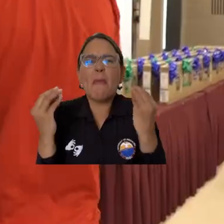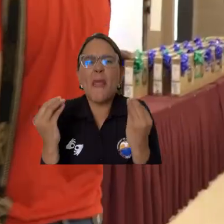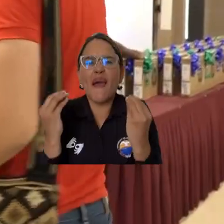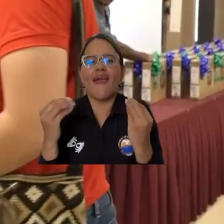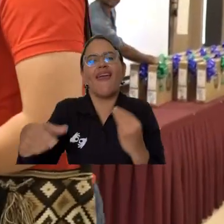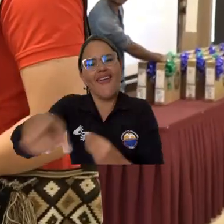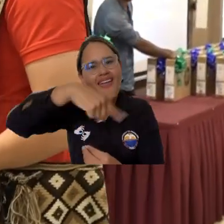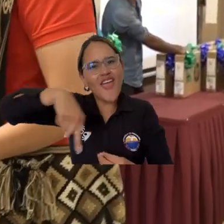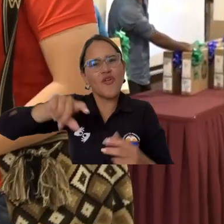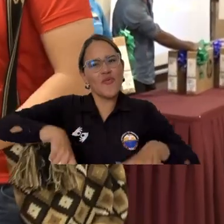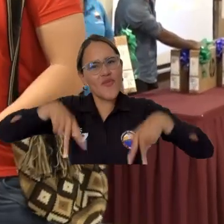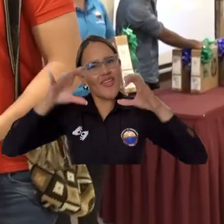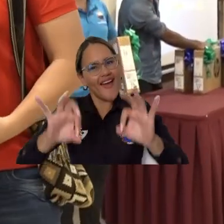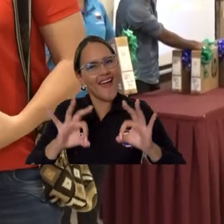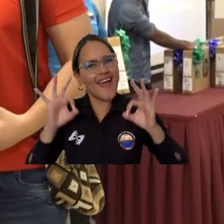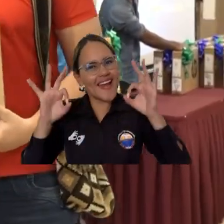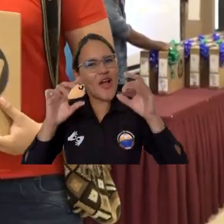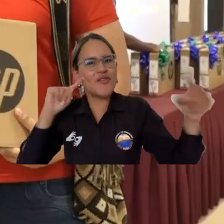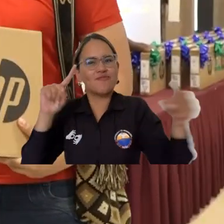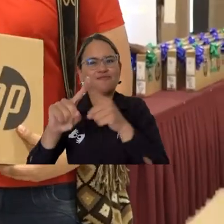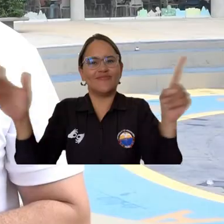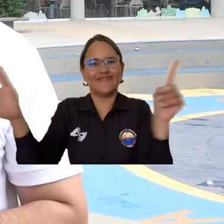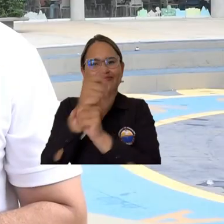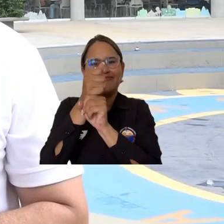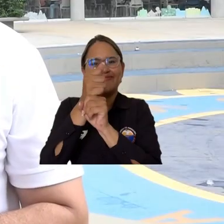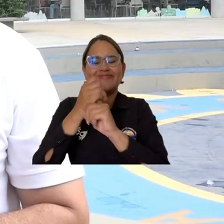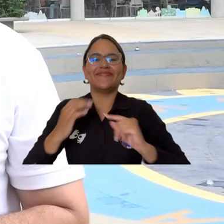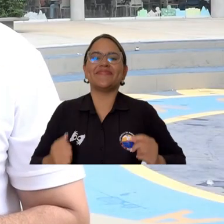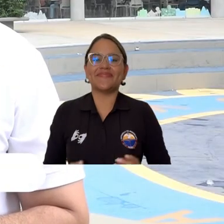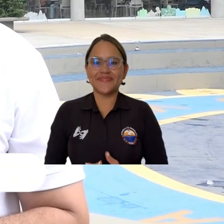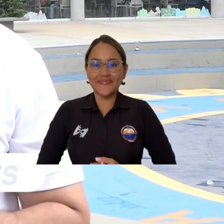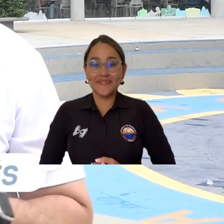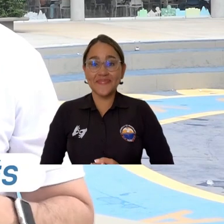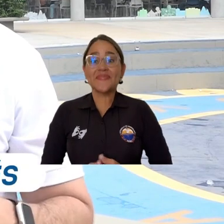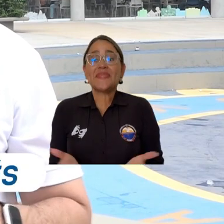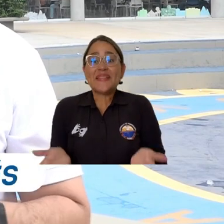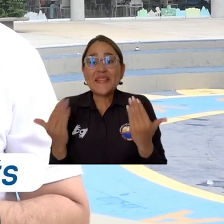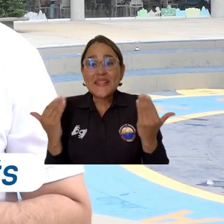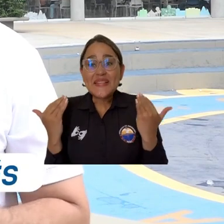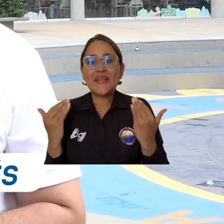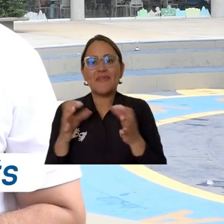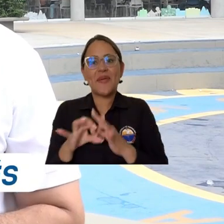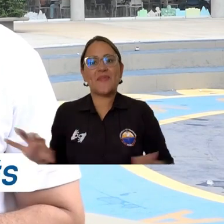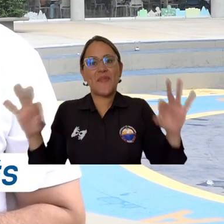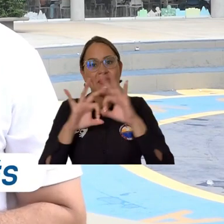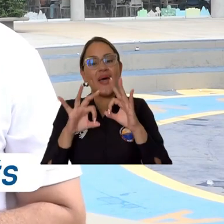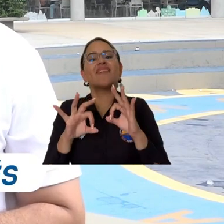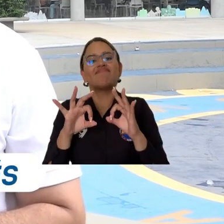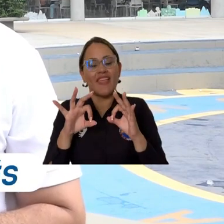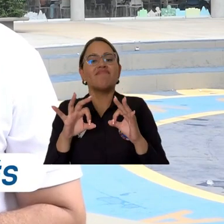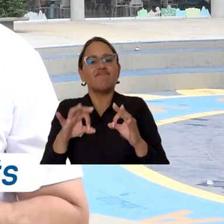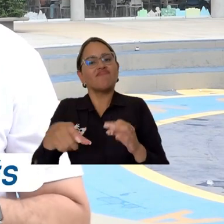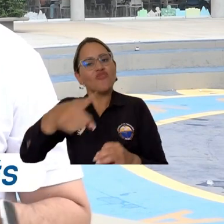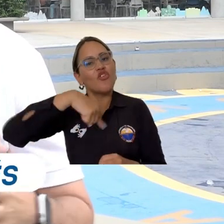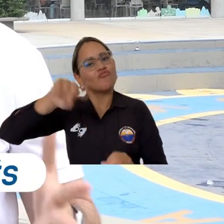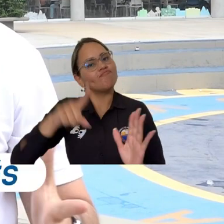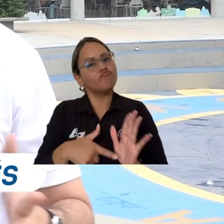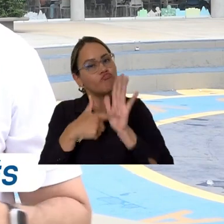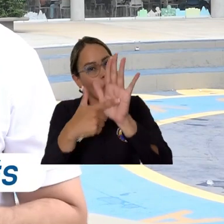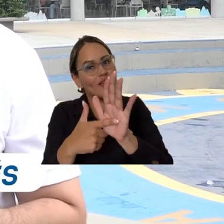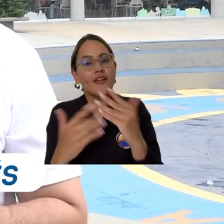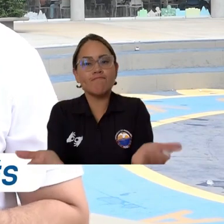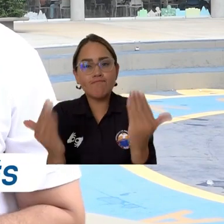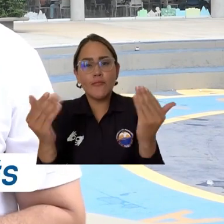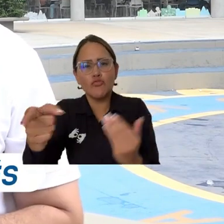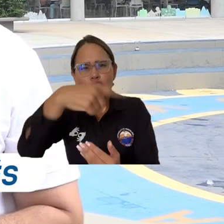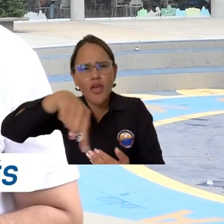mejoramiento de la calidad de vida y la realización de logros. Mostrándole que para nosotros es muy importante poder brindarle a todos los deportistas y